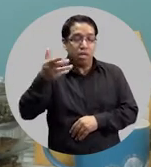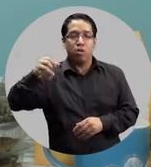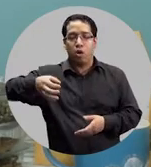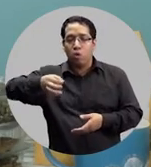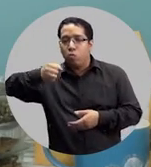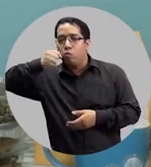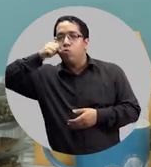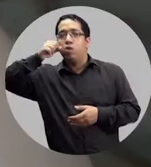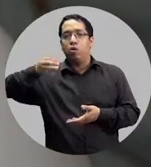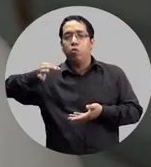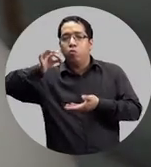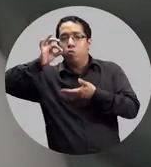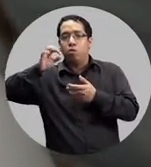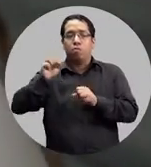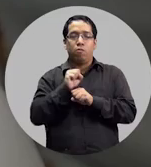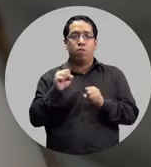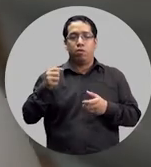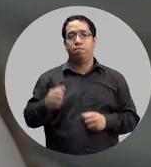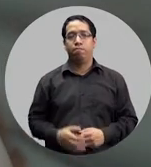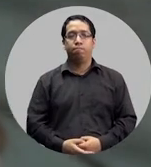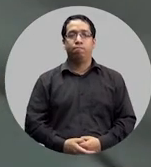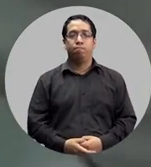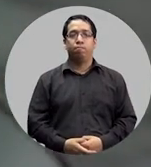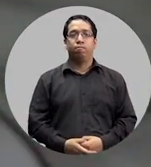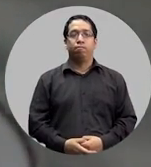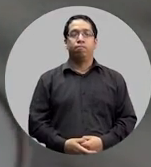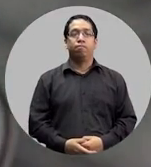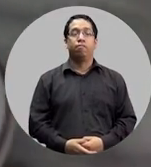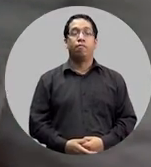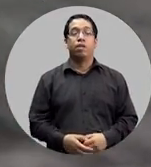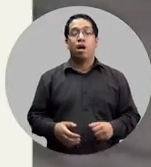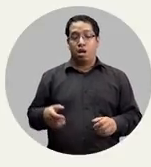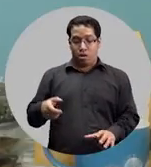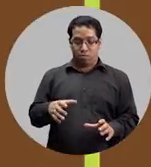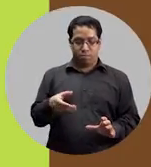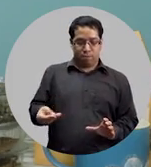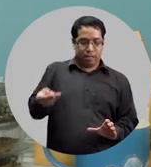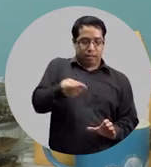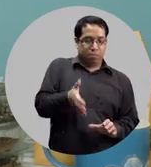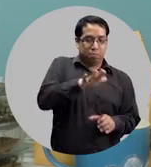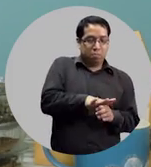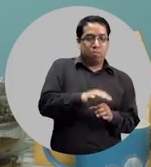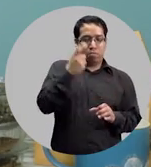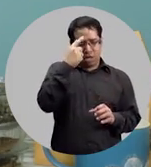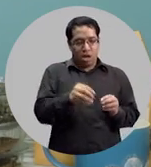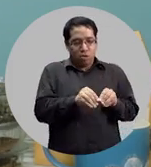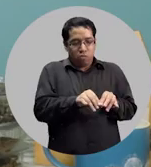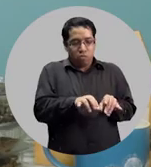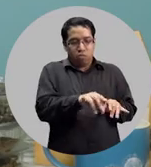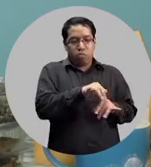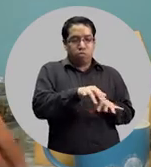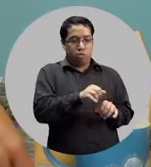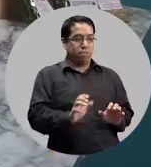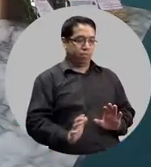vamos a tapar para que pueda tener mayor concentración. Ahí. Ahora vamos a servir el otro té que ya